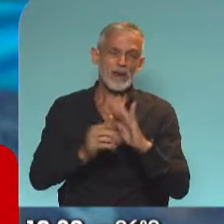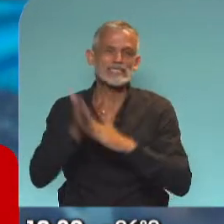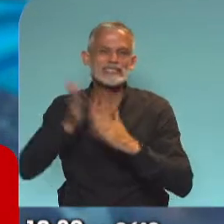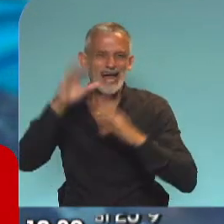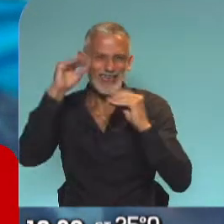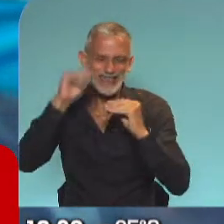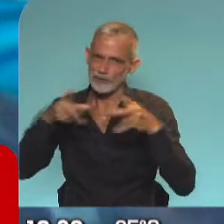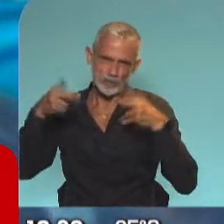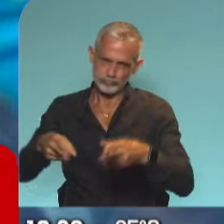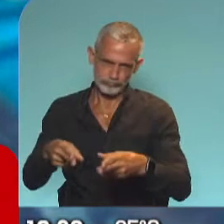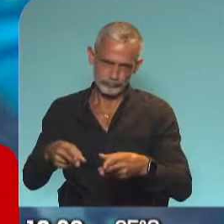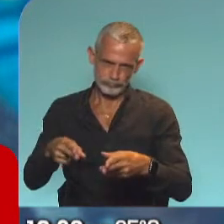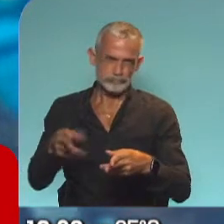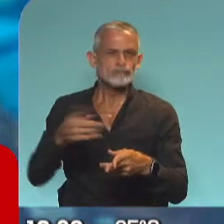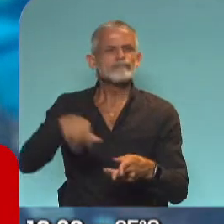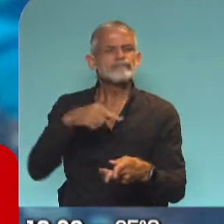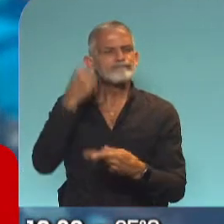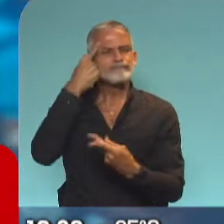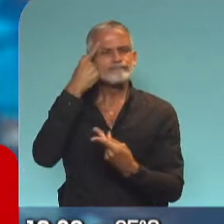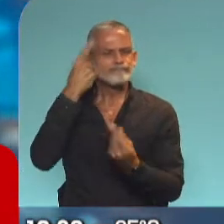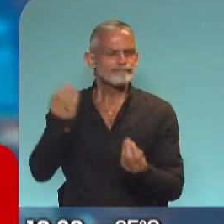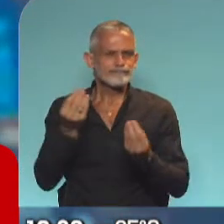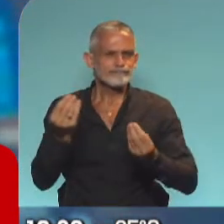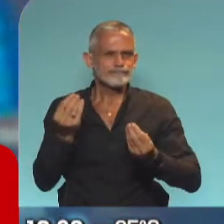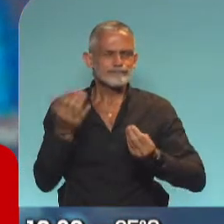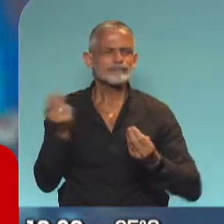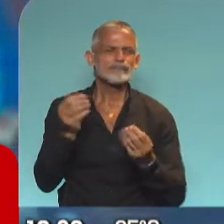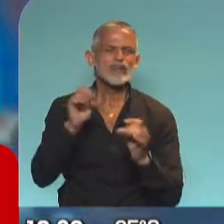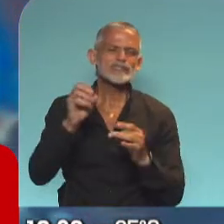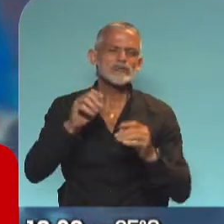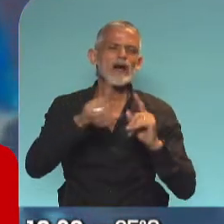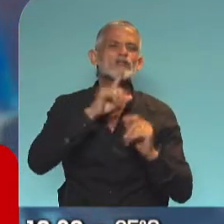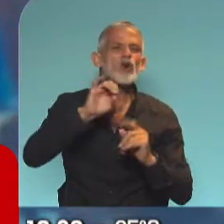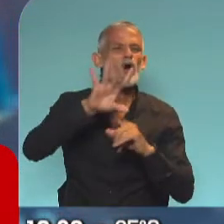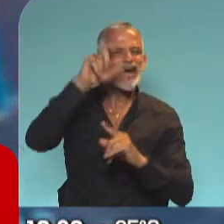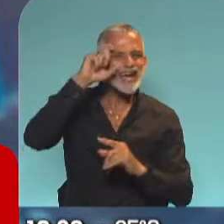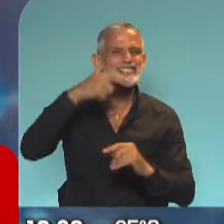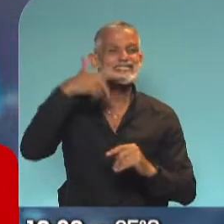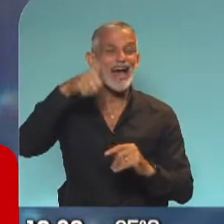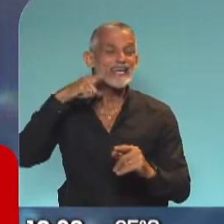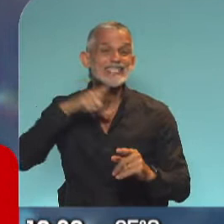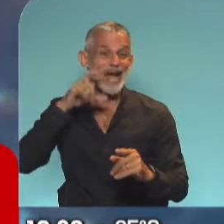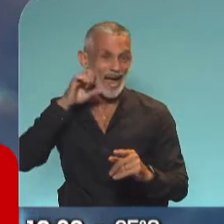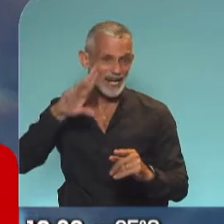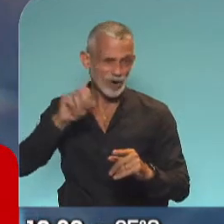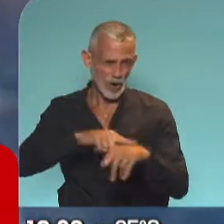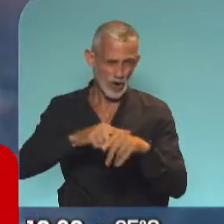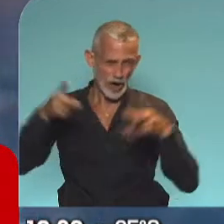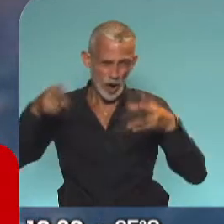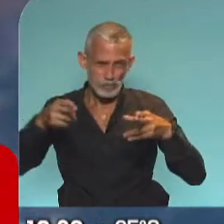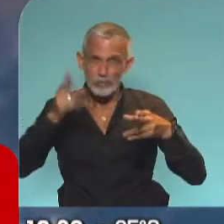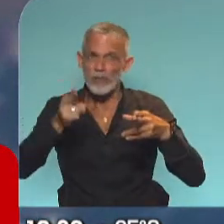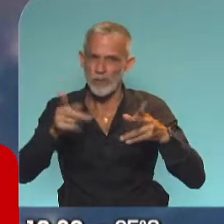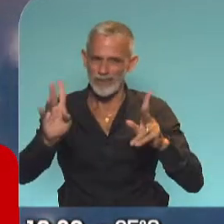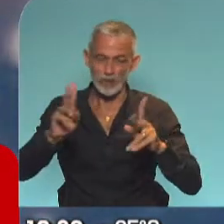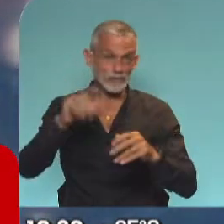nocturnas y demás, ¿qué tenemos que entender por toque sanitario? Mire, punto uno, creo que la actitud que han